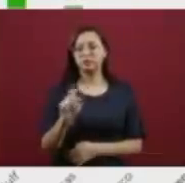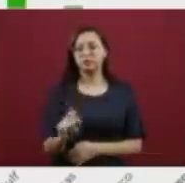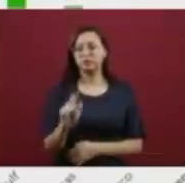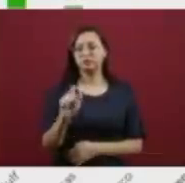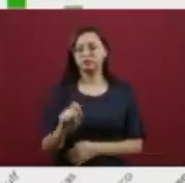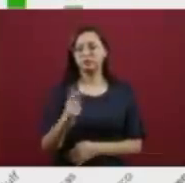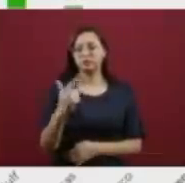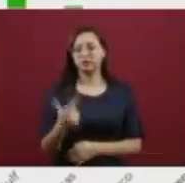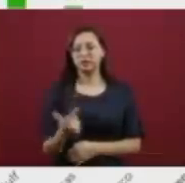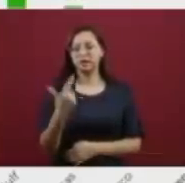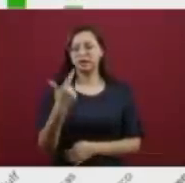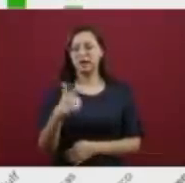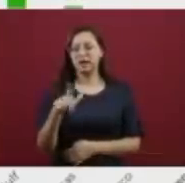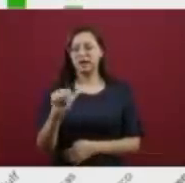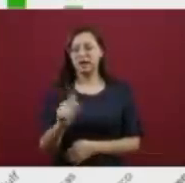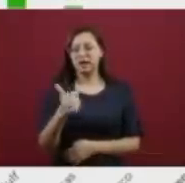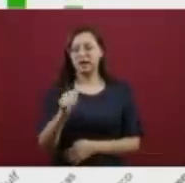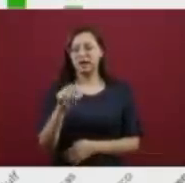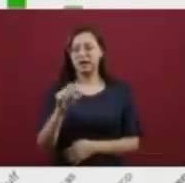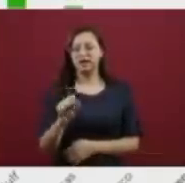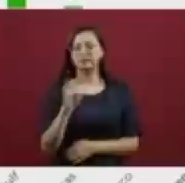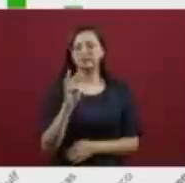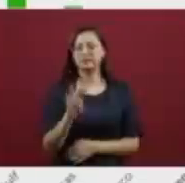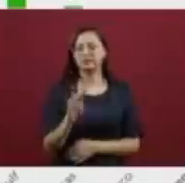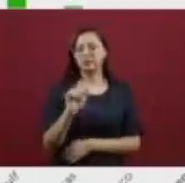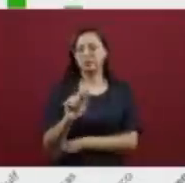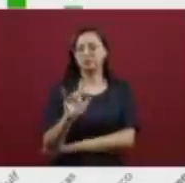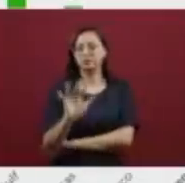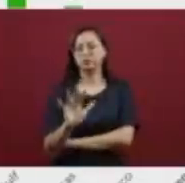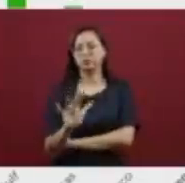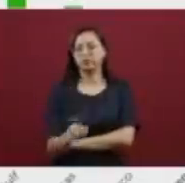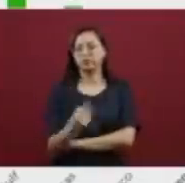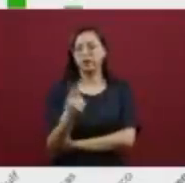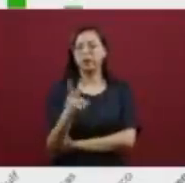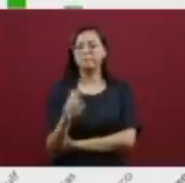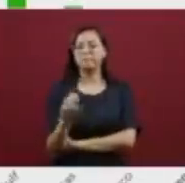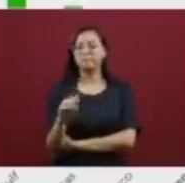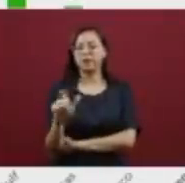19.72, Lagas 19.51, Pemex